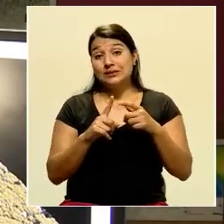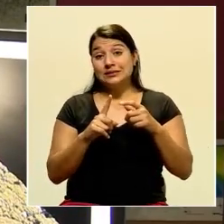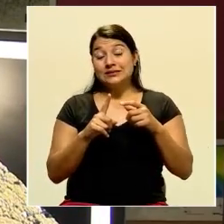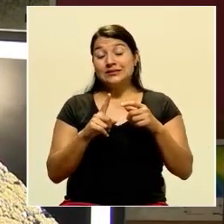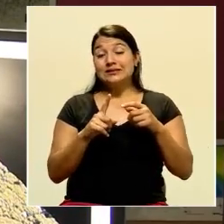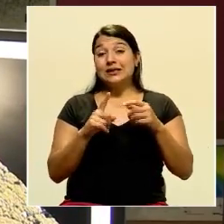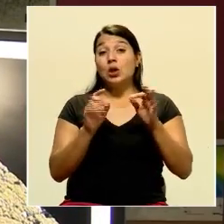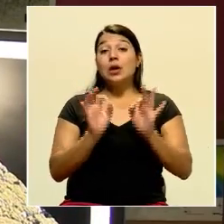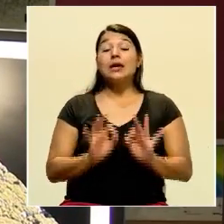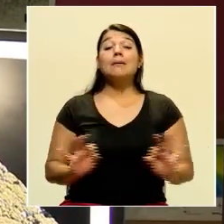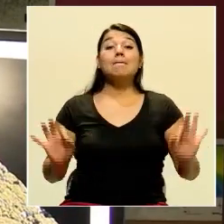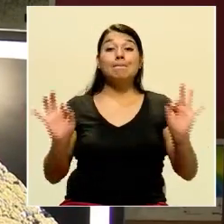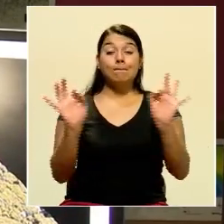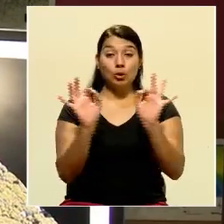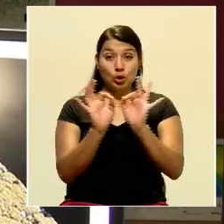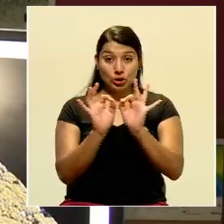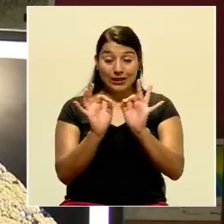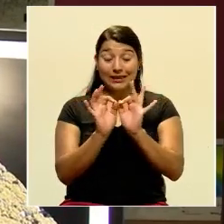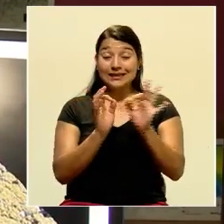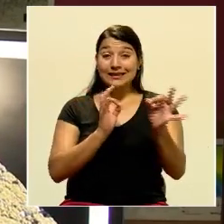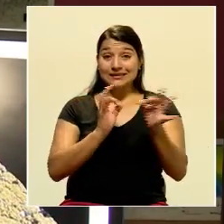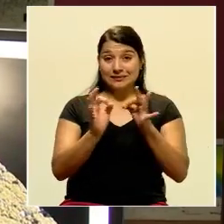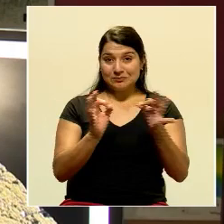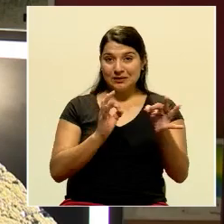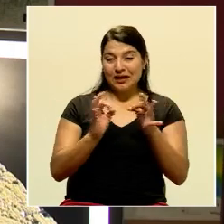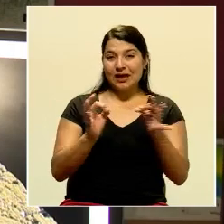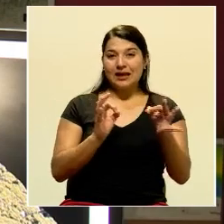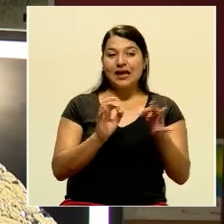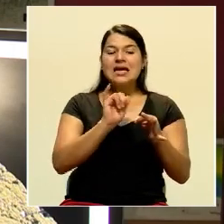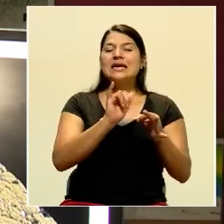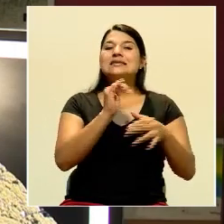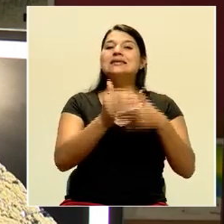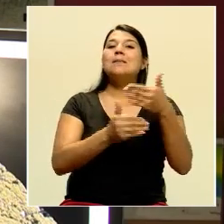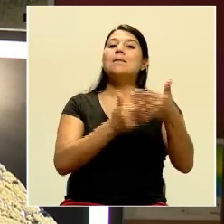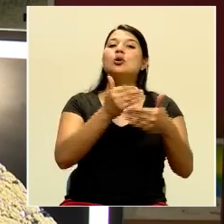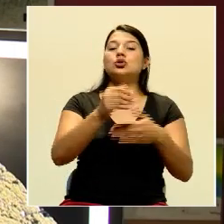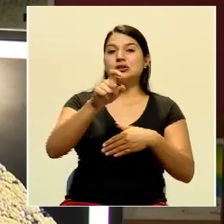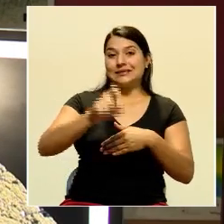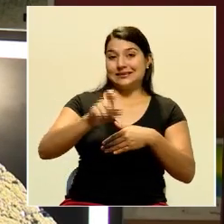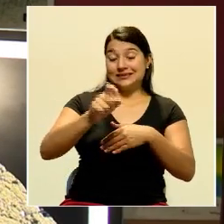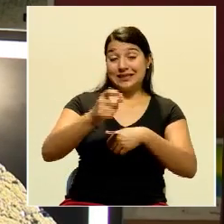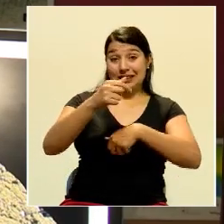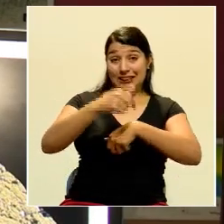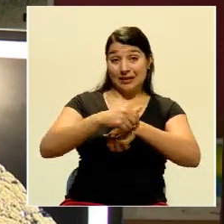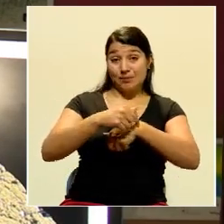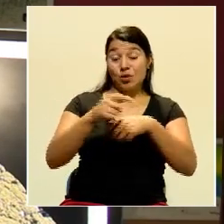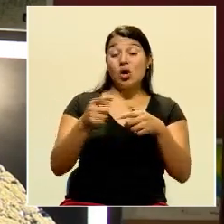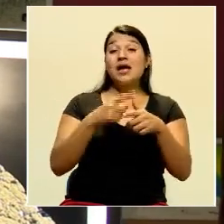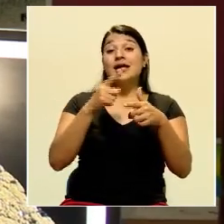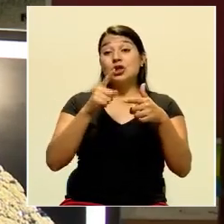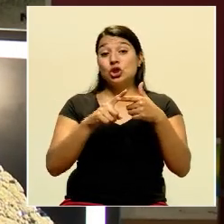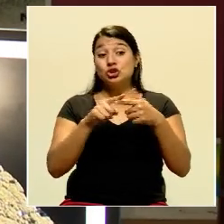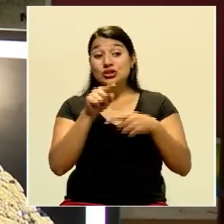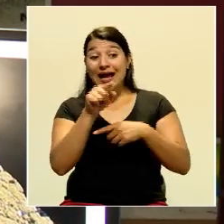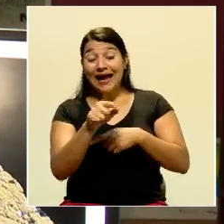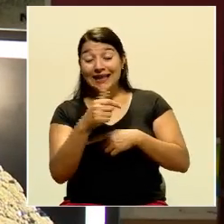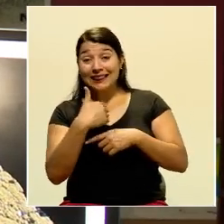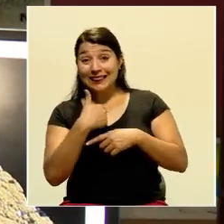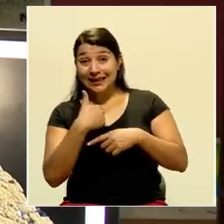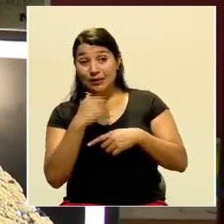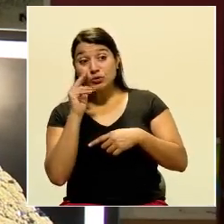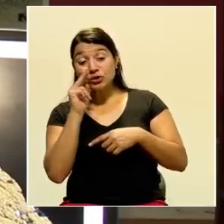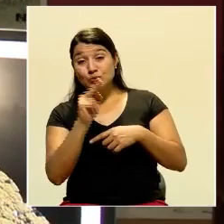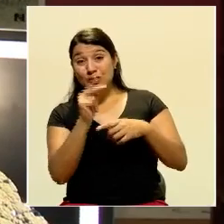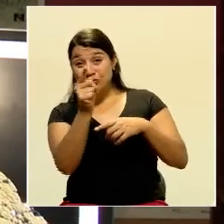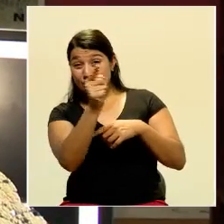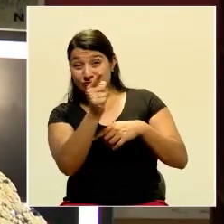pero lo importante de mencionar es que es un proceso que toma tiempo. Entonces, aunque hay grieta aquí, no significa